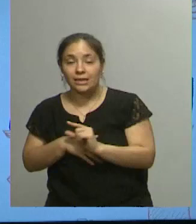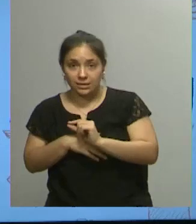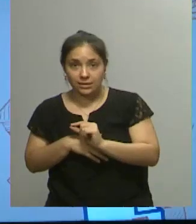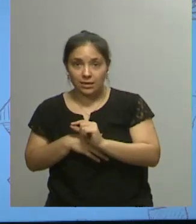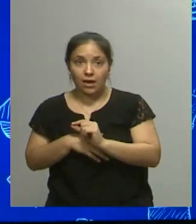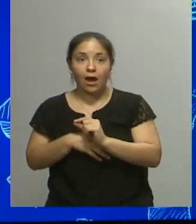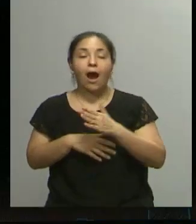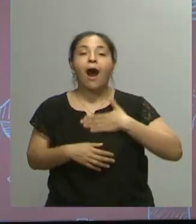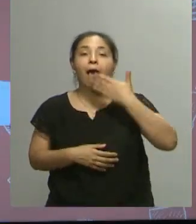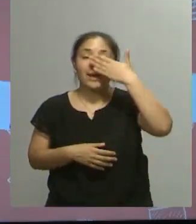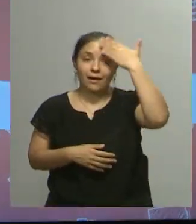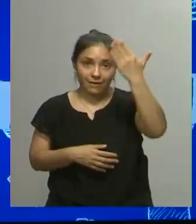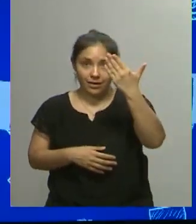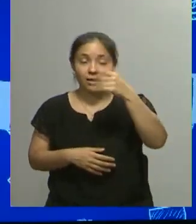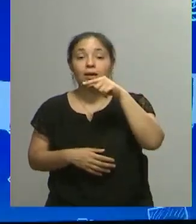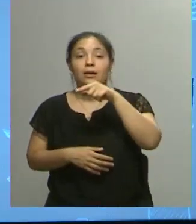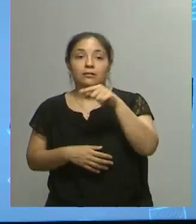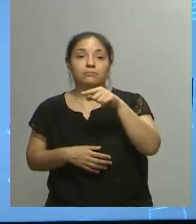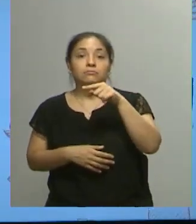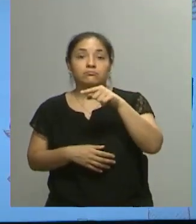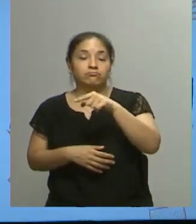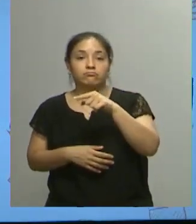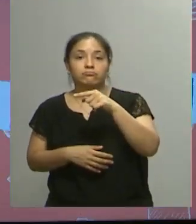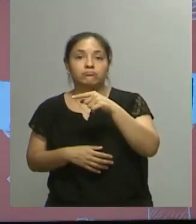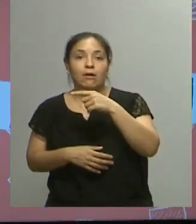árabe siquiera, que es el requisito para ser un país árabe.